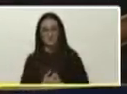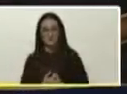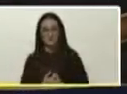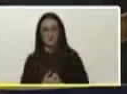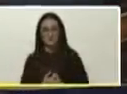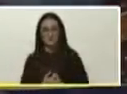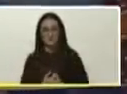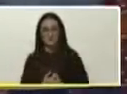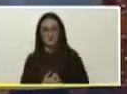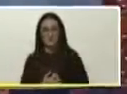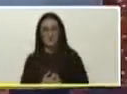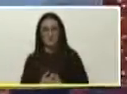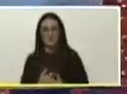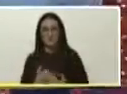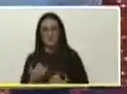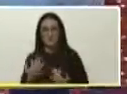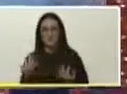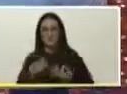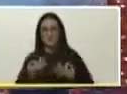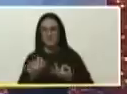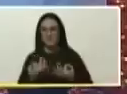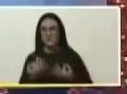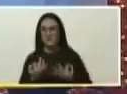que realmente era